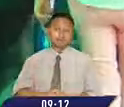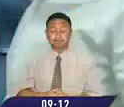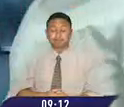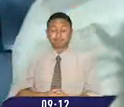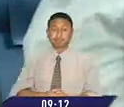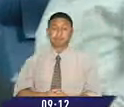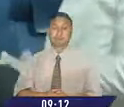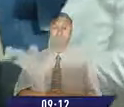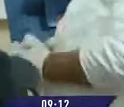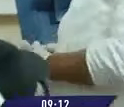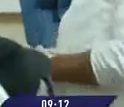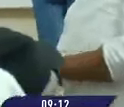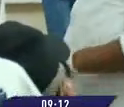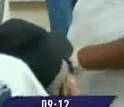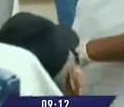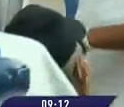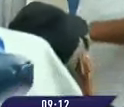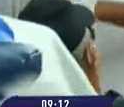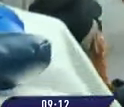Informó Adriana Peralta.